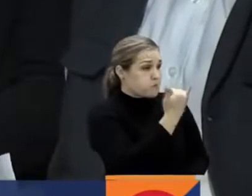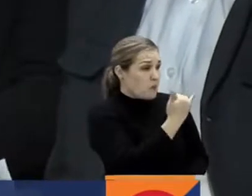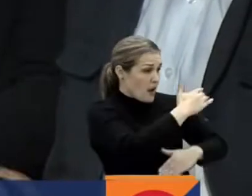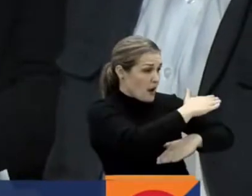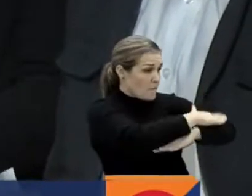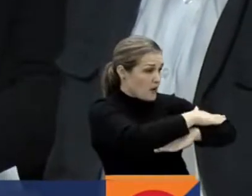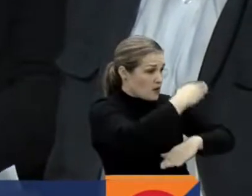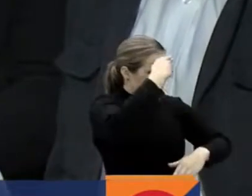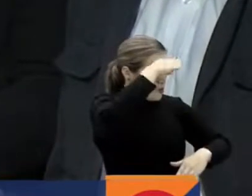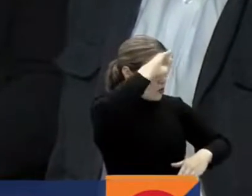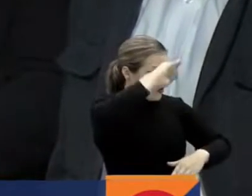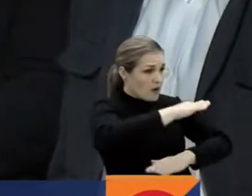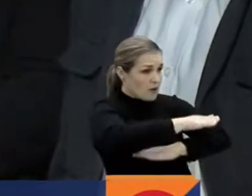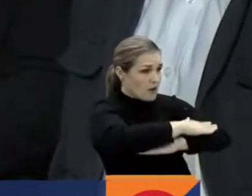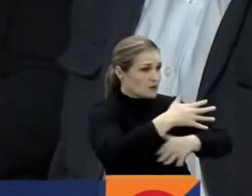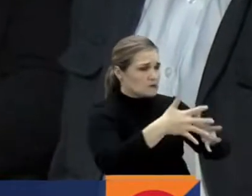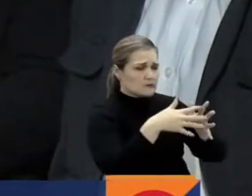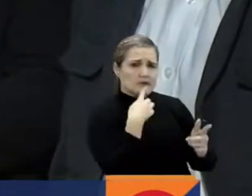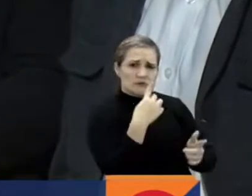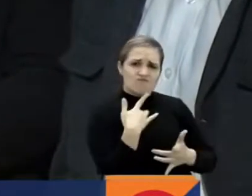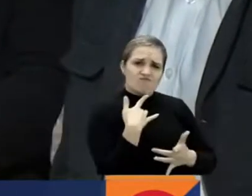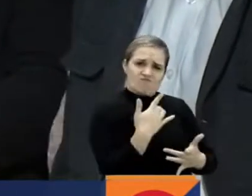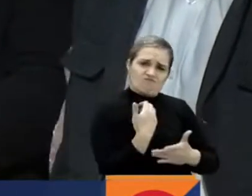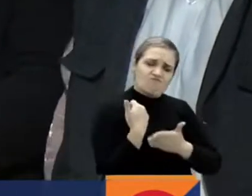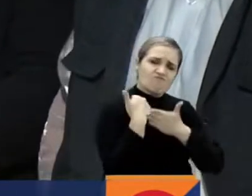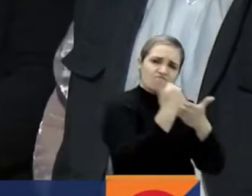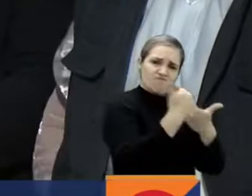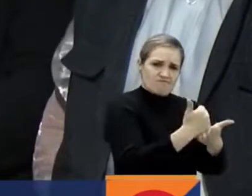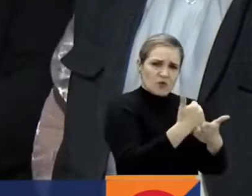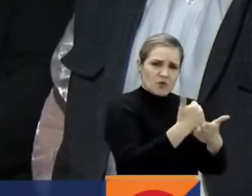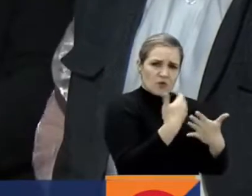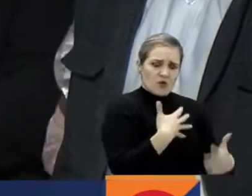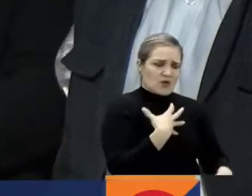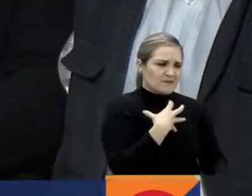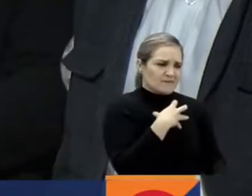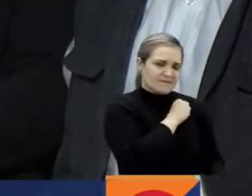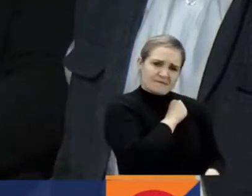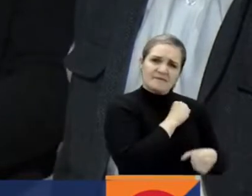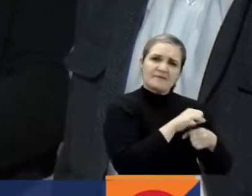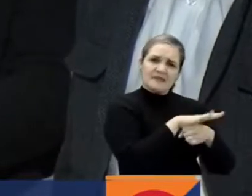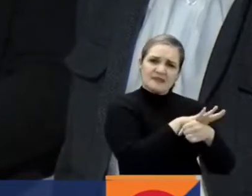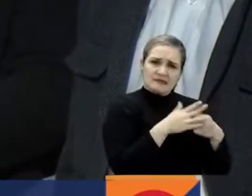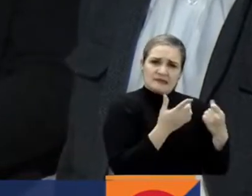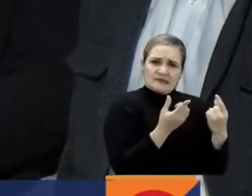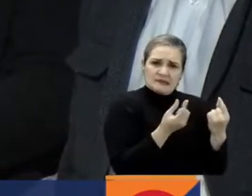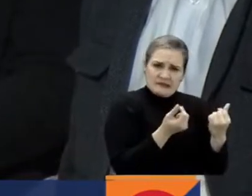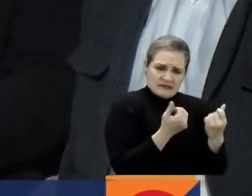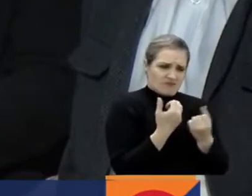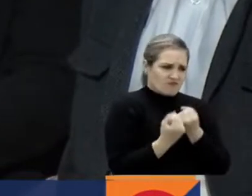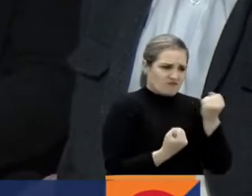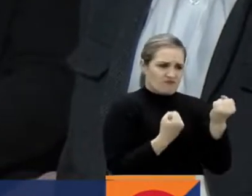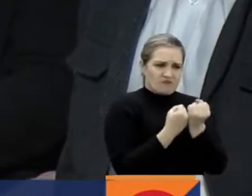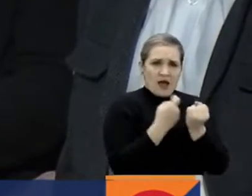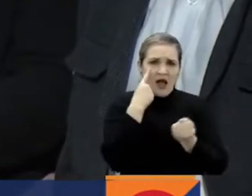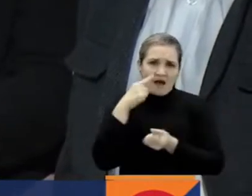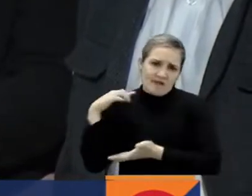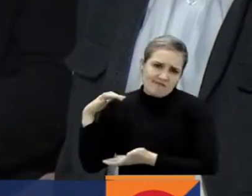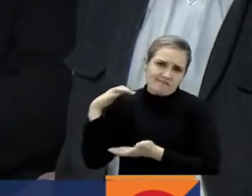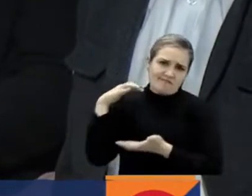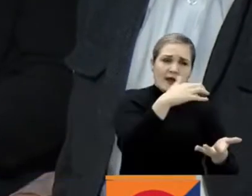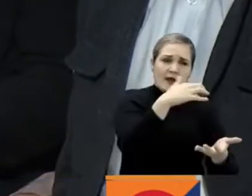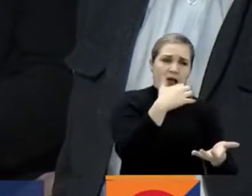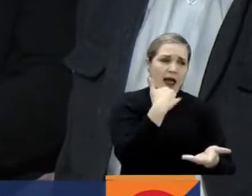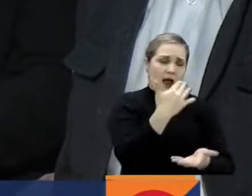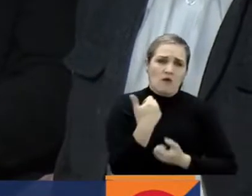nuestra solidaridad. Por las circunstancias económicas trataremos de enviar una ayuda humanitaria a